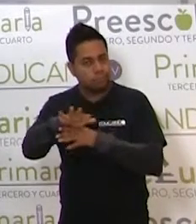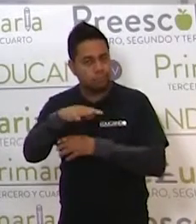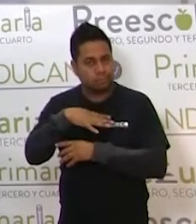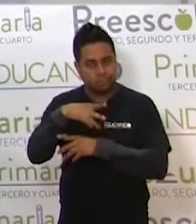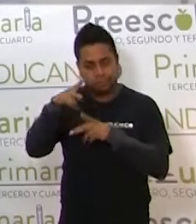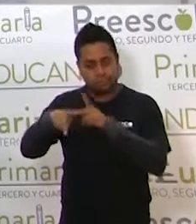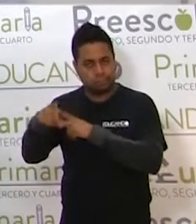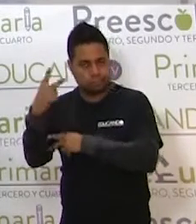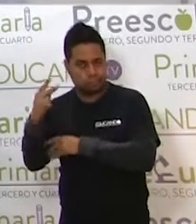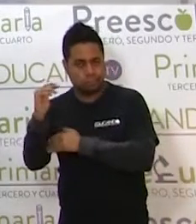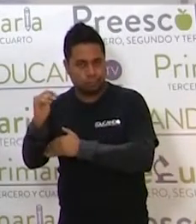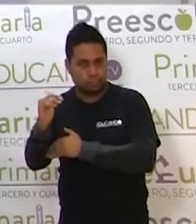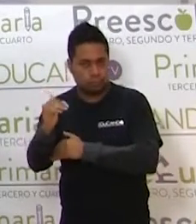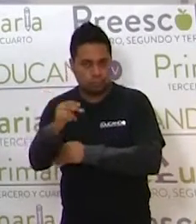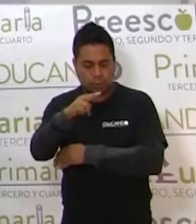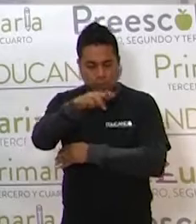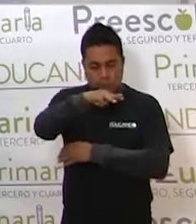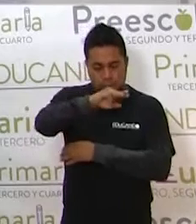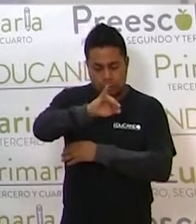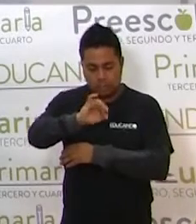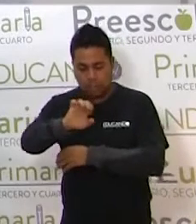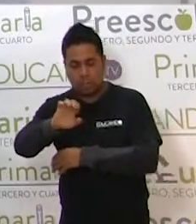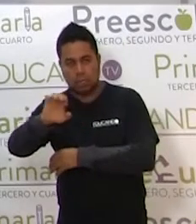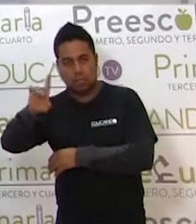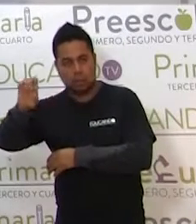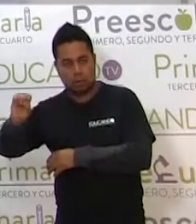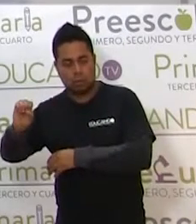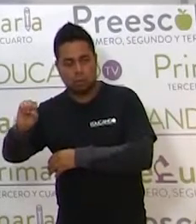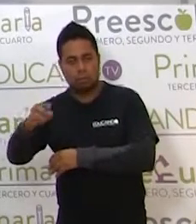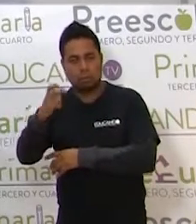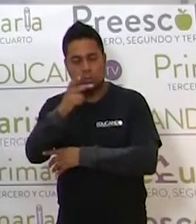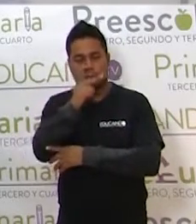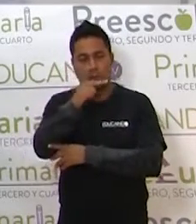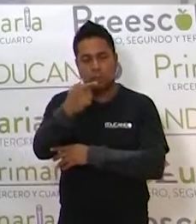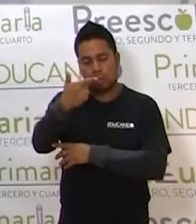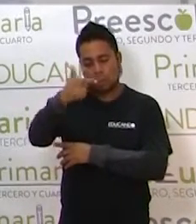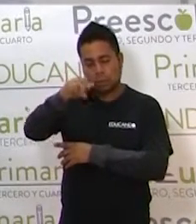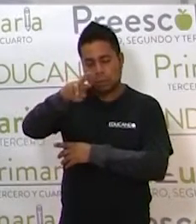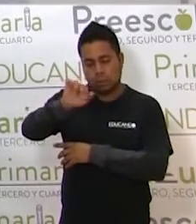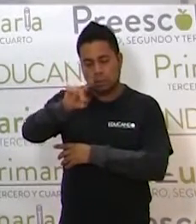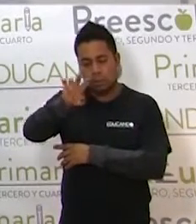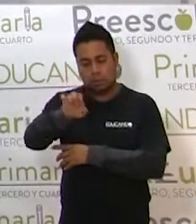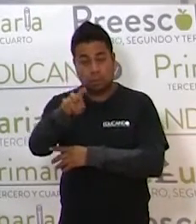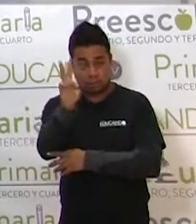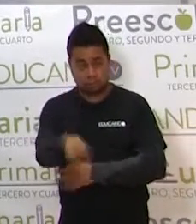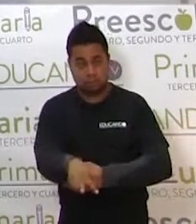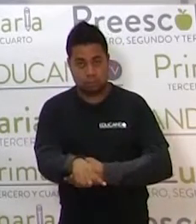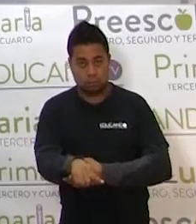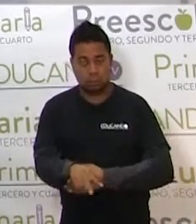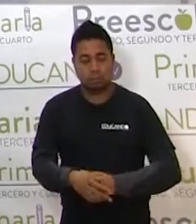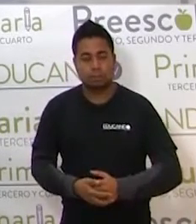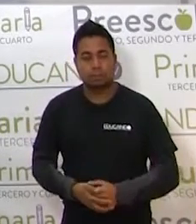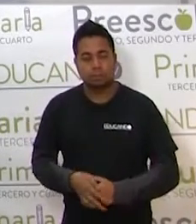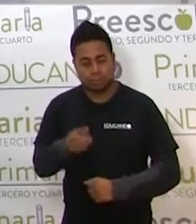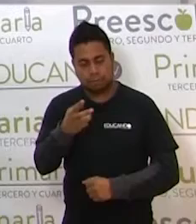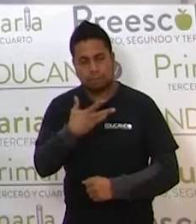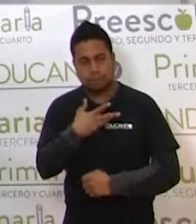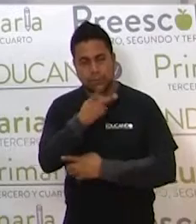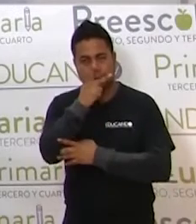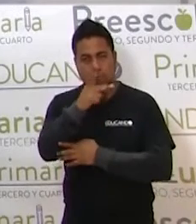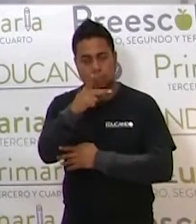sílabas me do es una palabra grave verdad muy bien es una palabra